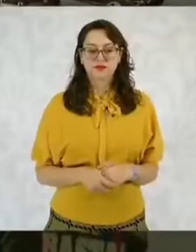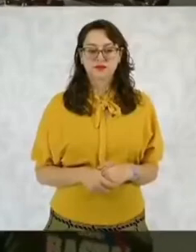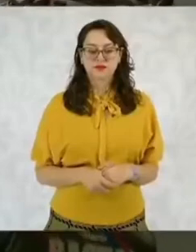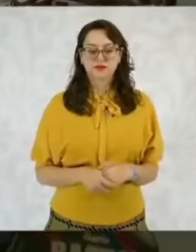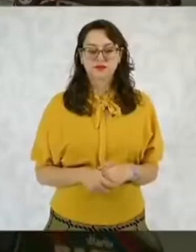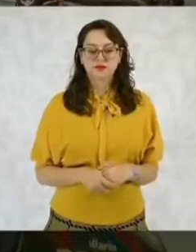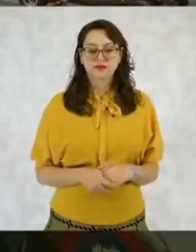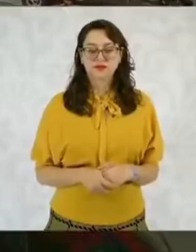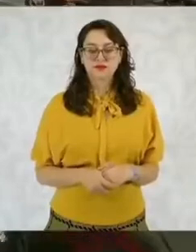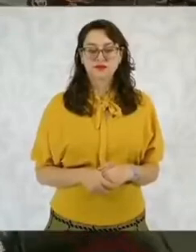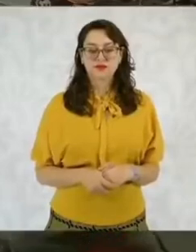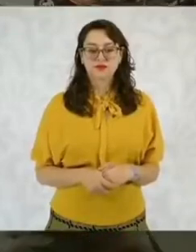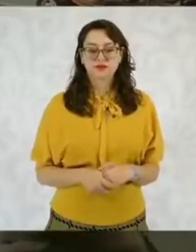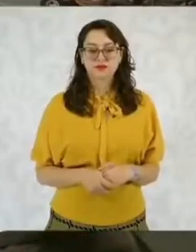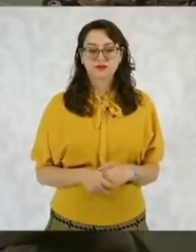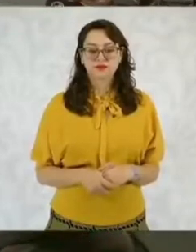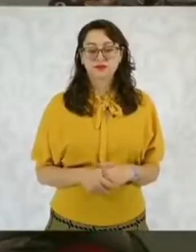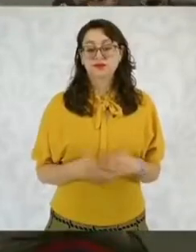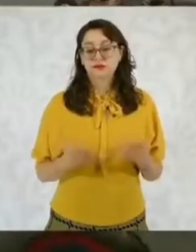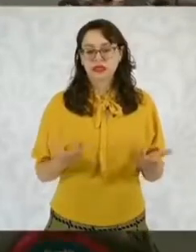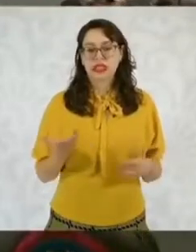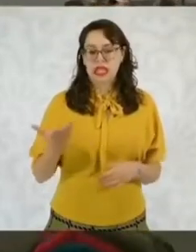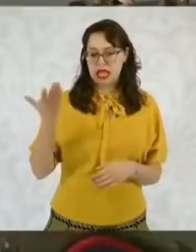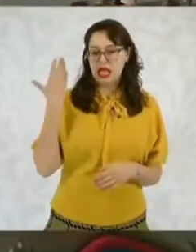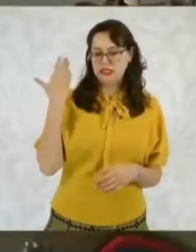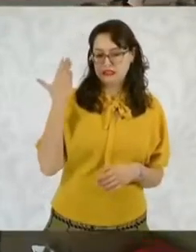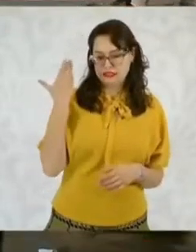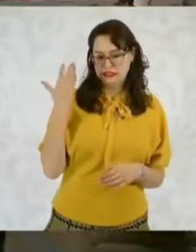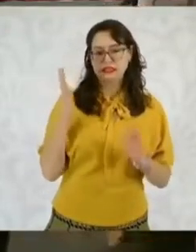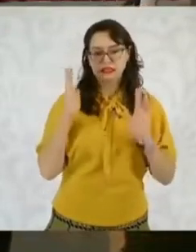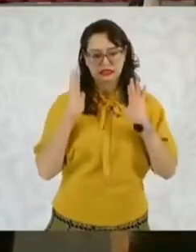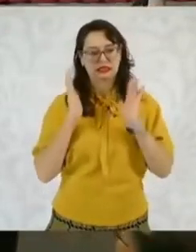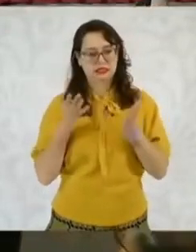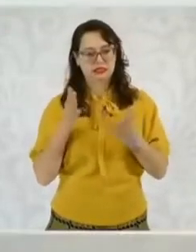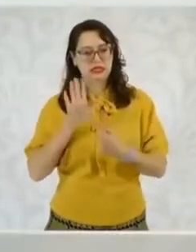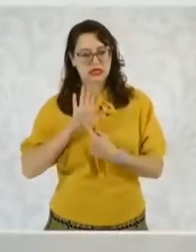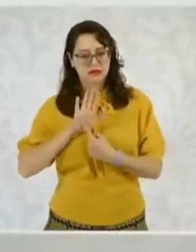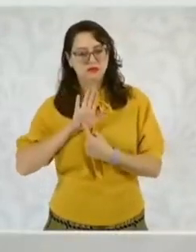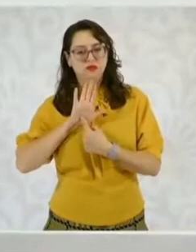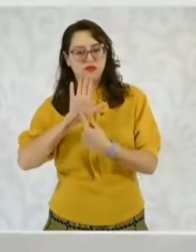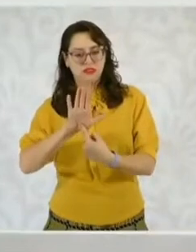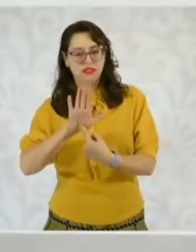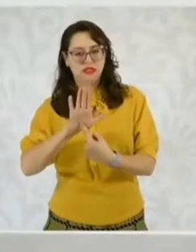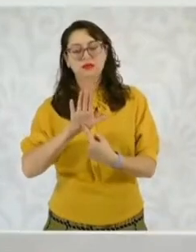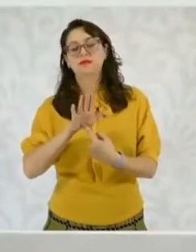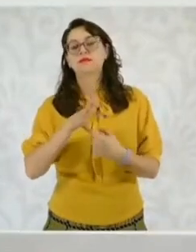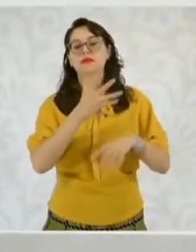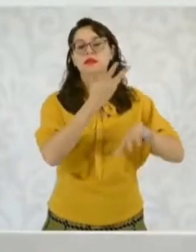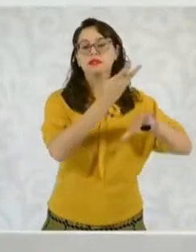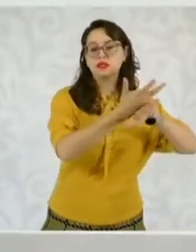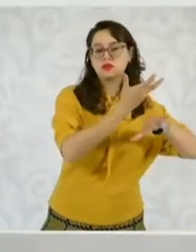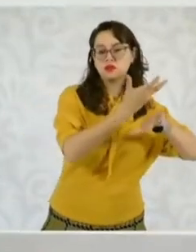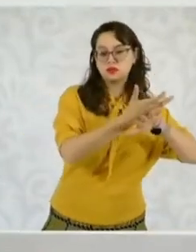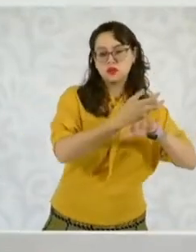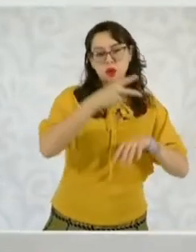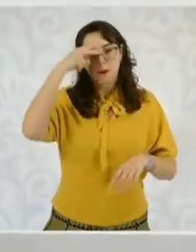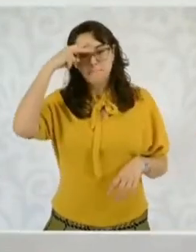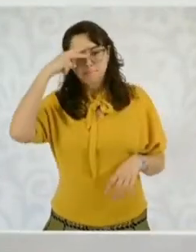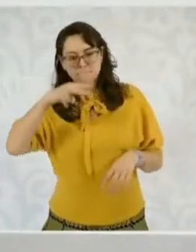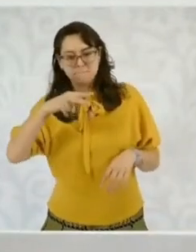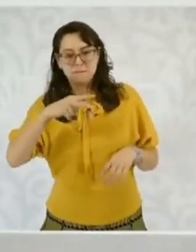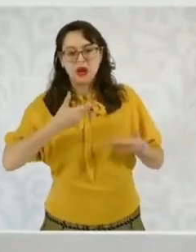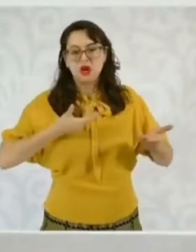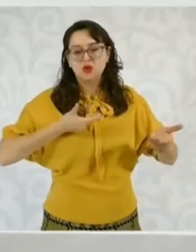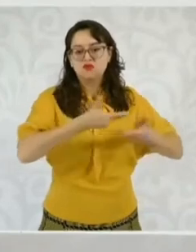cuál es el impacto que tendrían las tarifas en general en el comercio entre México y Estados Unidos, y les había yo